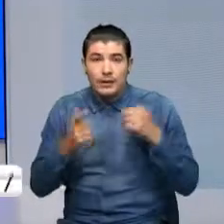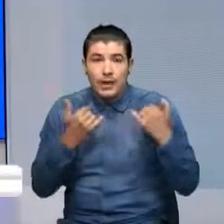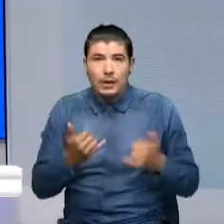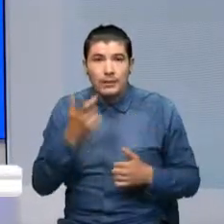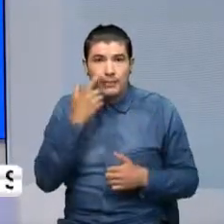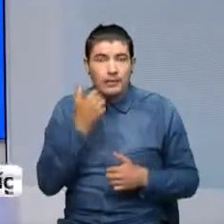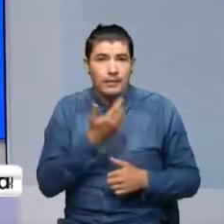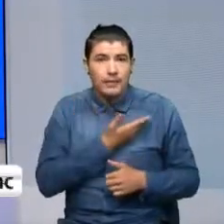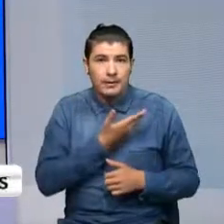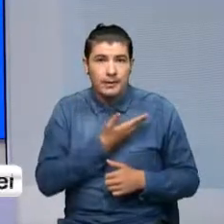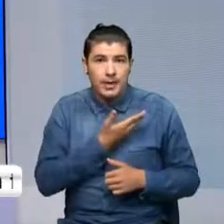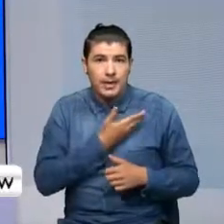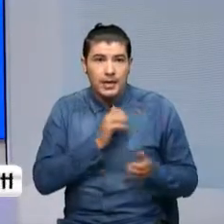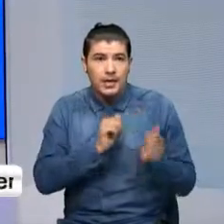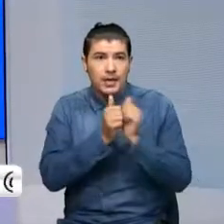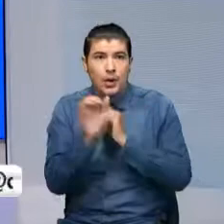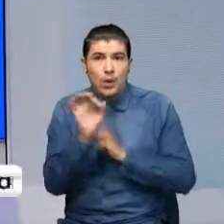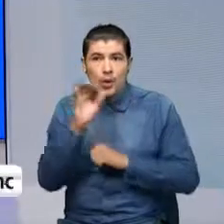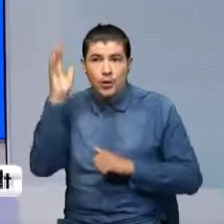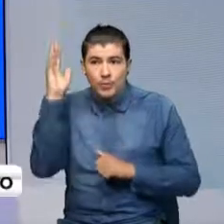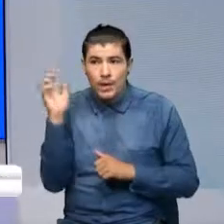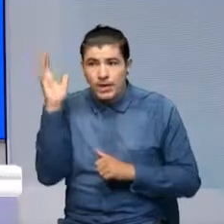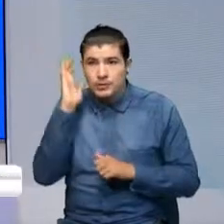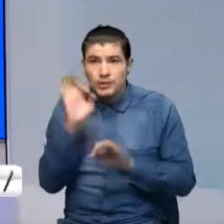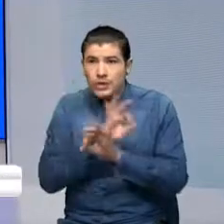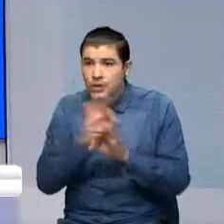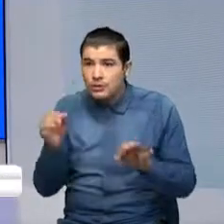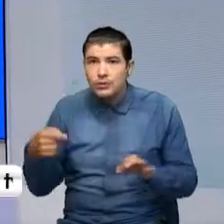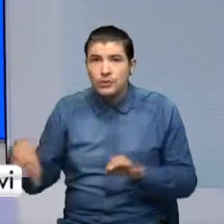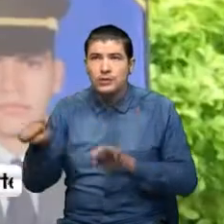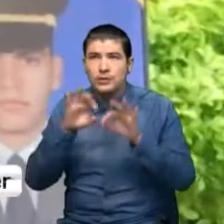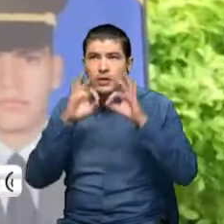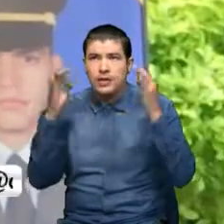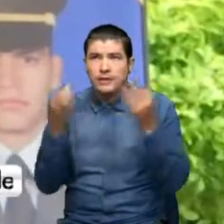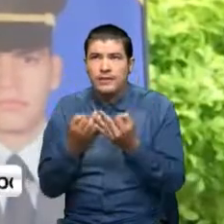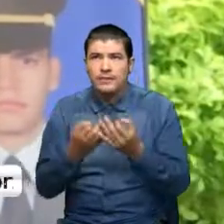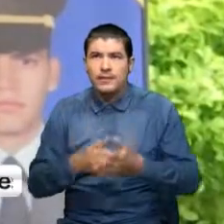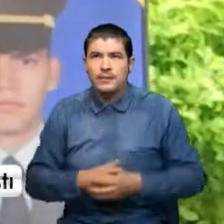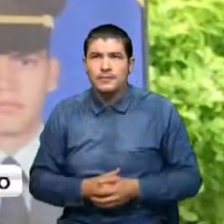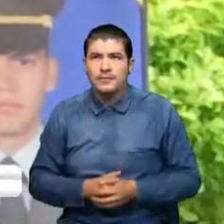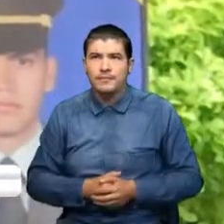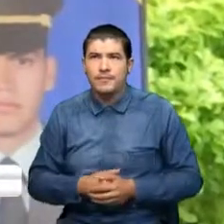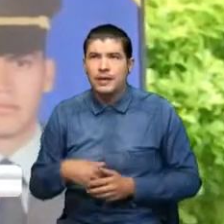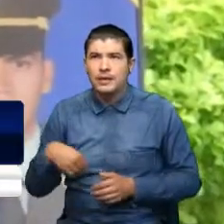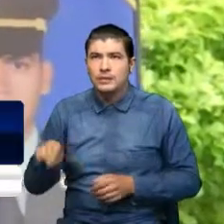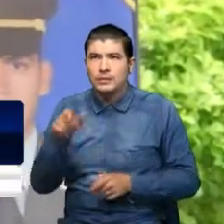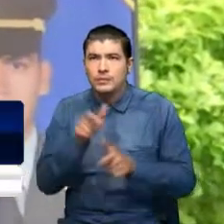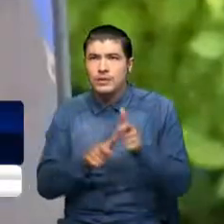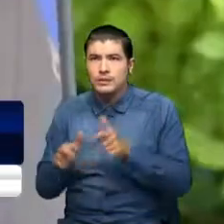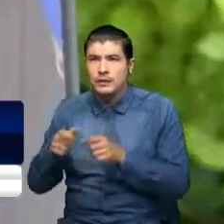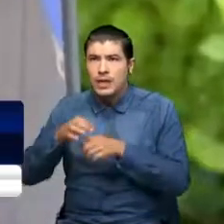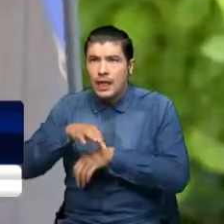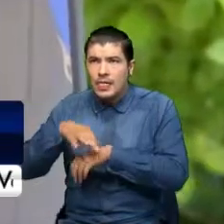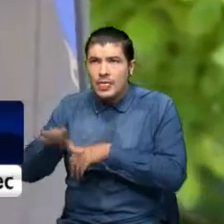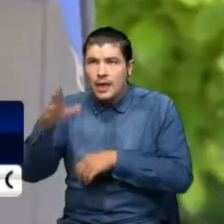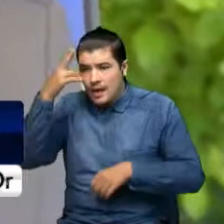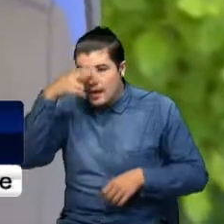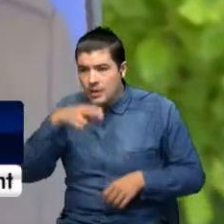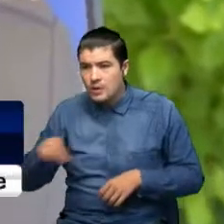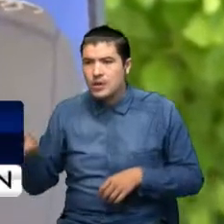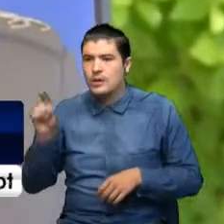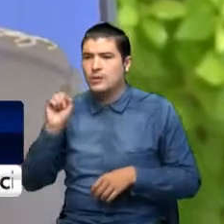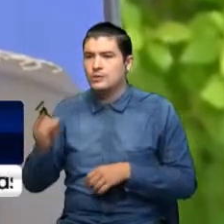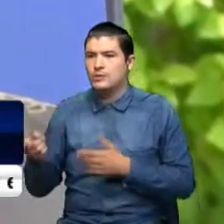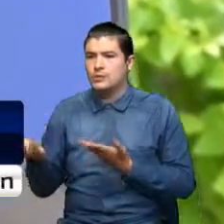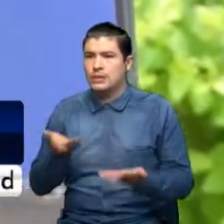ascenso póstumo ni pensión para ninguno de los familiares quienes consideran que dejaron sus hijos al servicio de